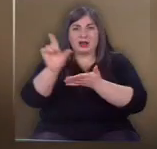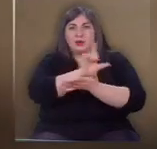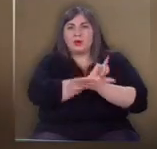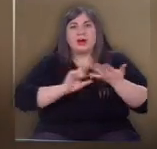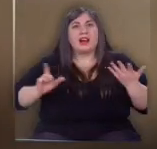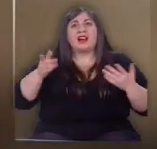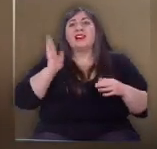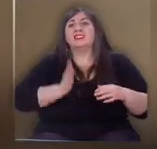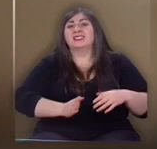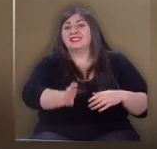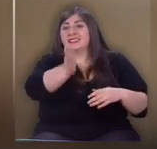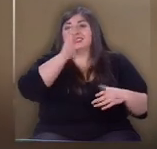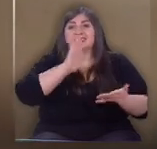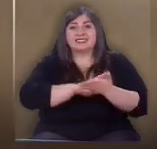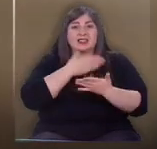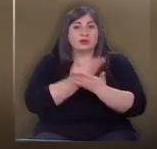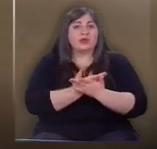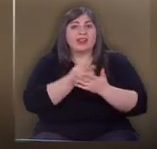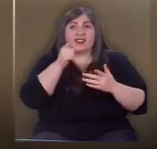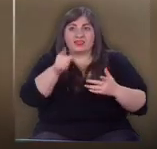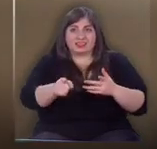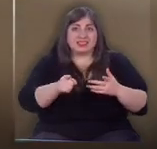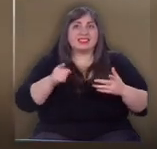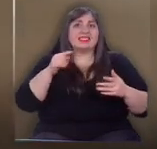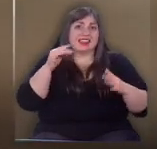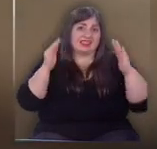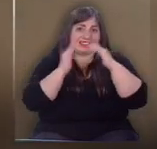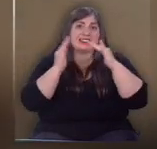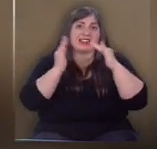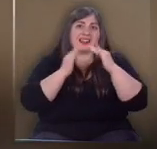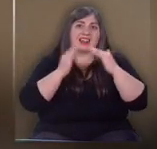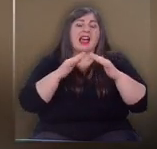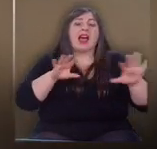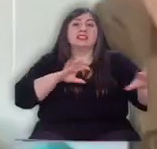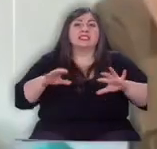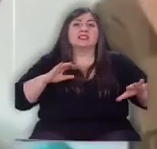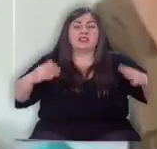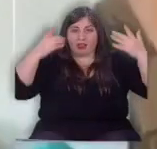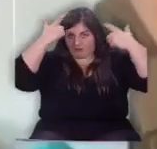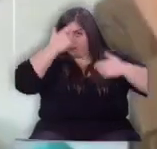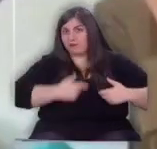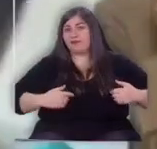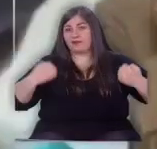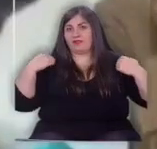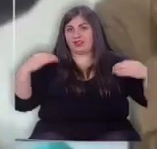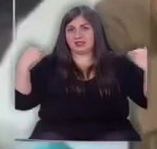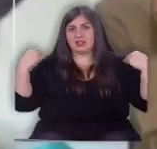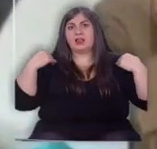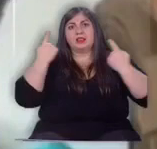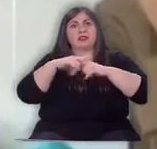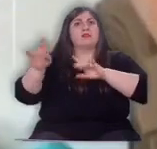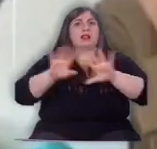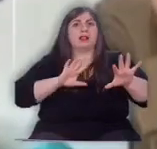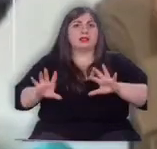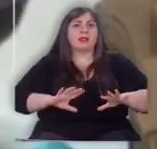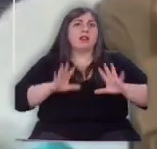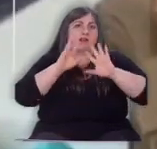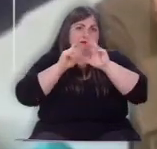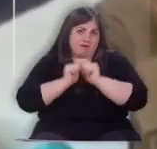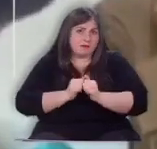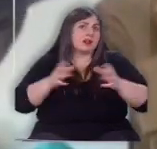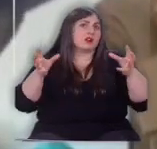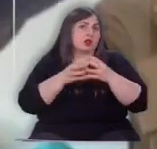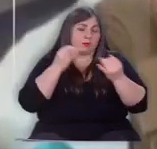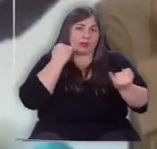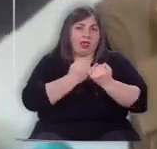una manera distinta y sana de pasar esta época de aislamiento en casa es la actividad física. Diversos son los ejercicios que realizan las familias, grupos de